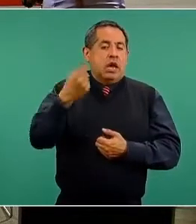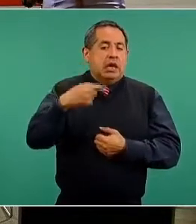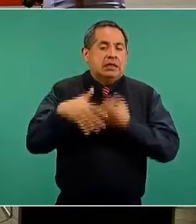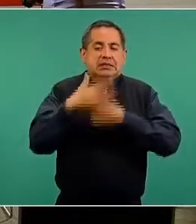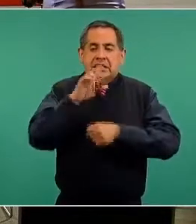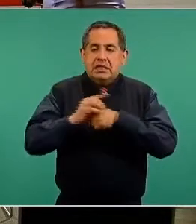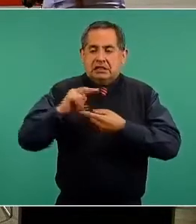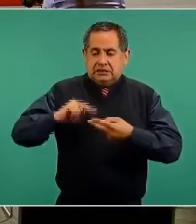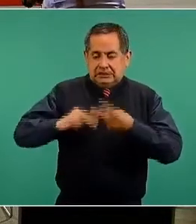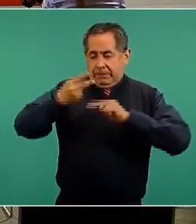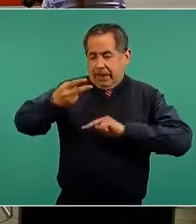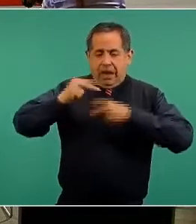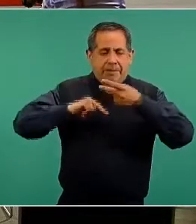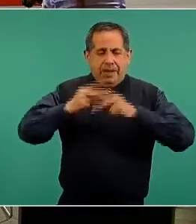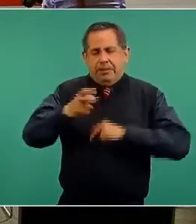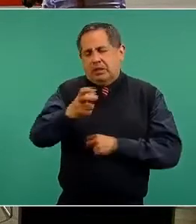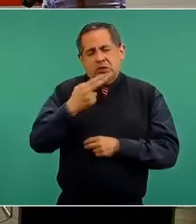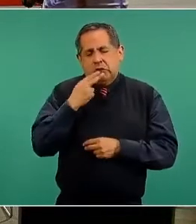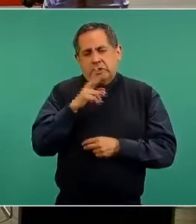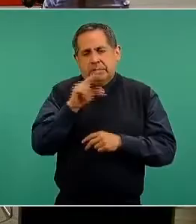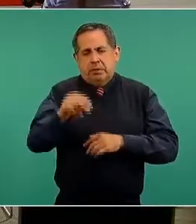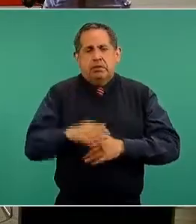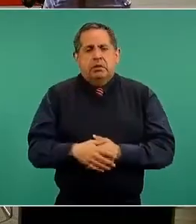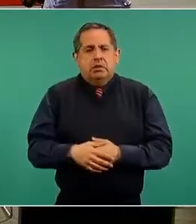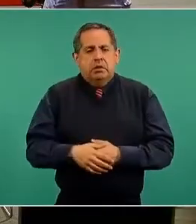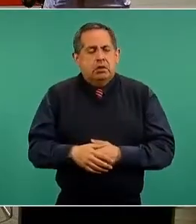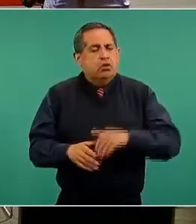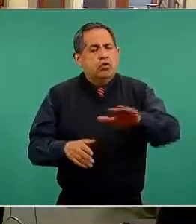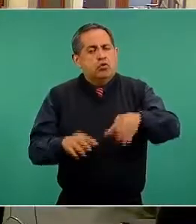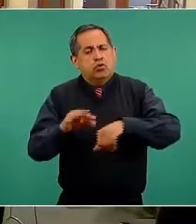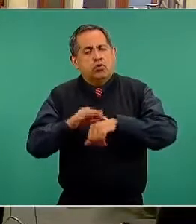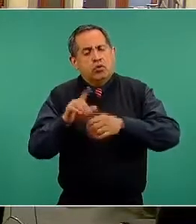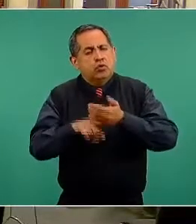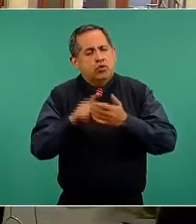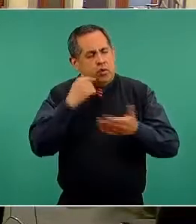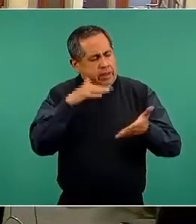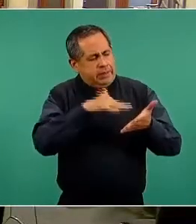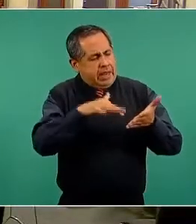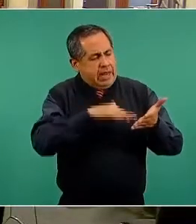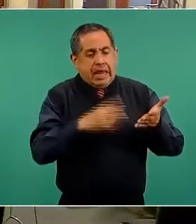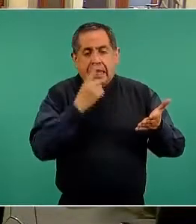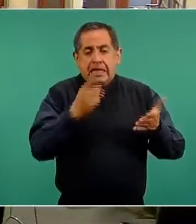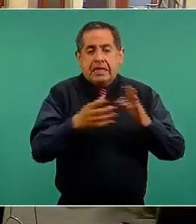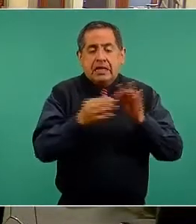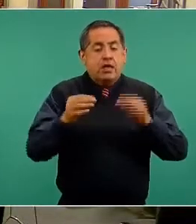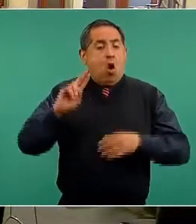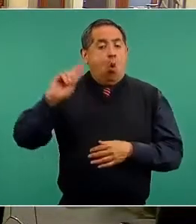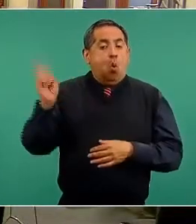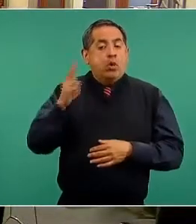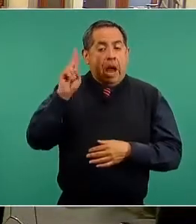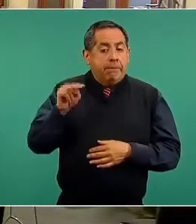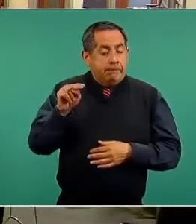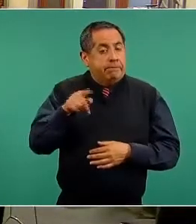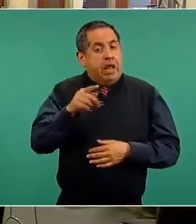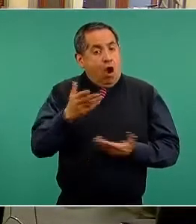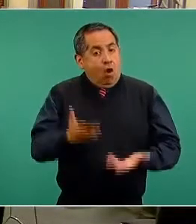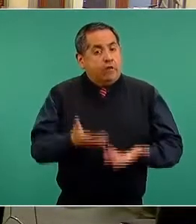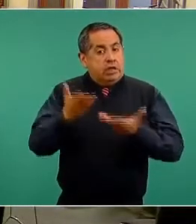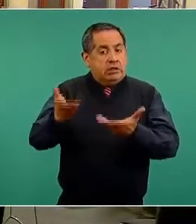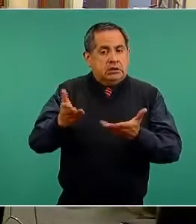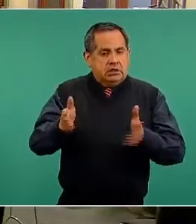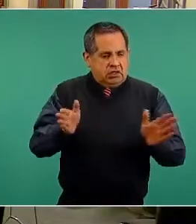cambió, entonces no es informativo tampoco. Doctor, y también leí algunos artículos en donde la UNAM está ofreciendo